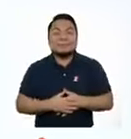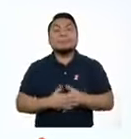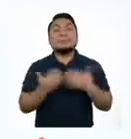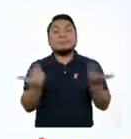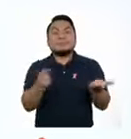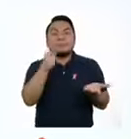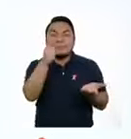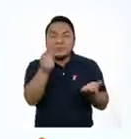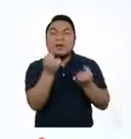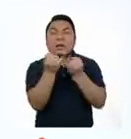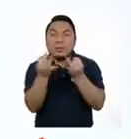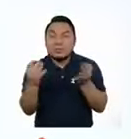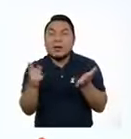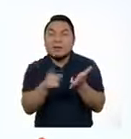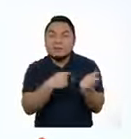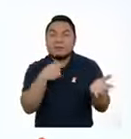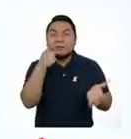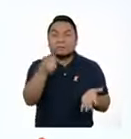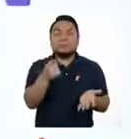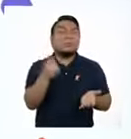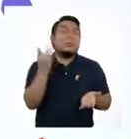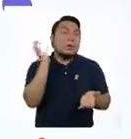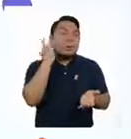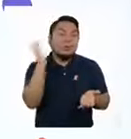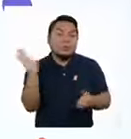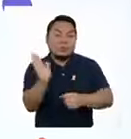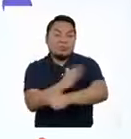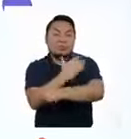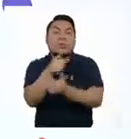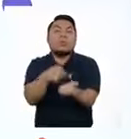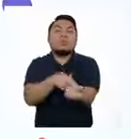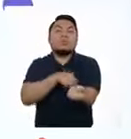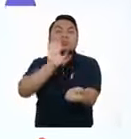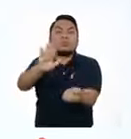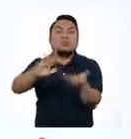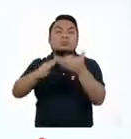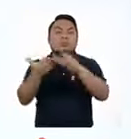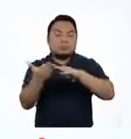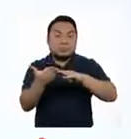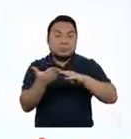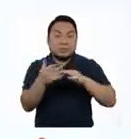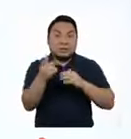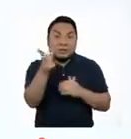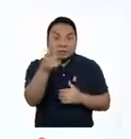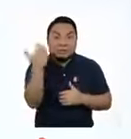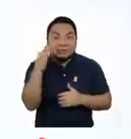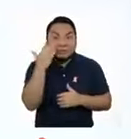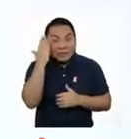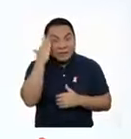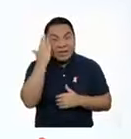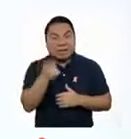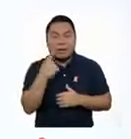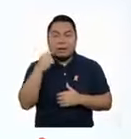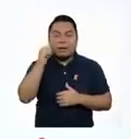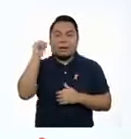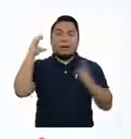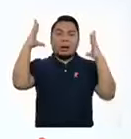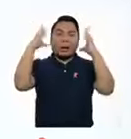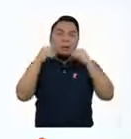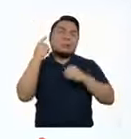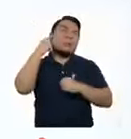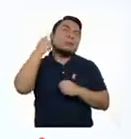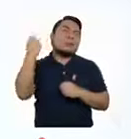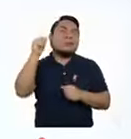¿Ustedes alguna vez han escuchado música tradicional de su comunidad? ¡Ay! Pues anoche tenía la canción de mi